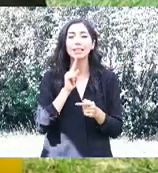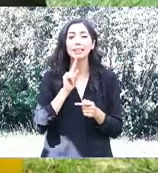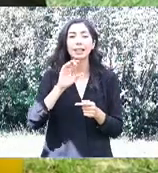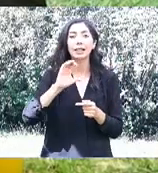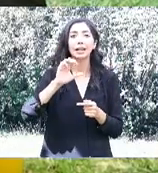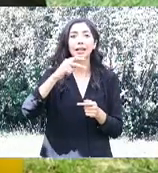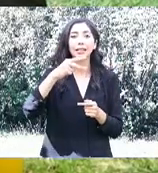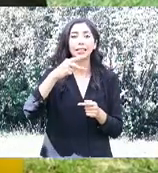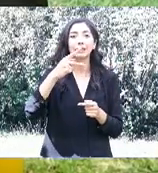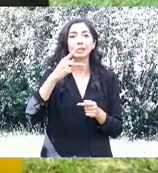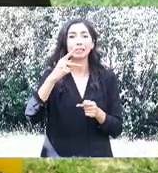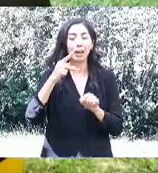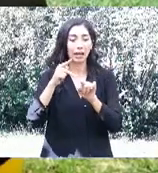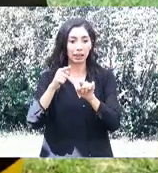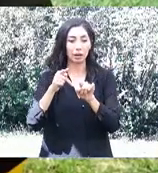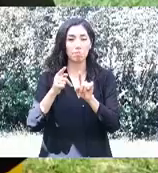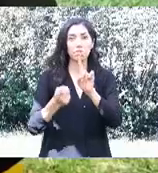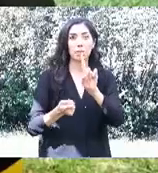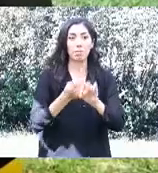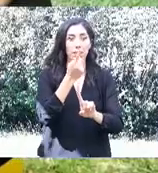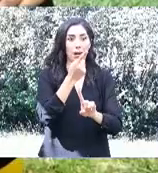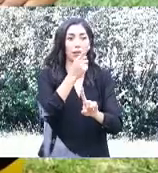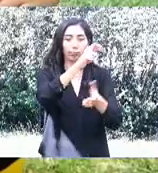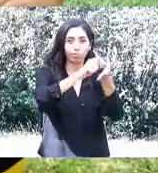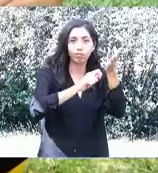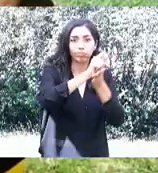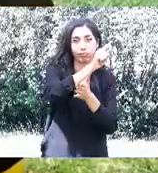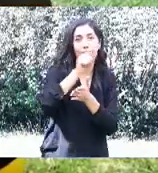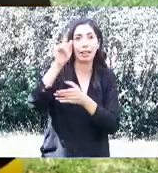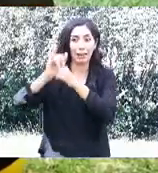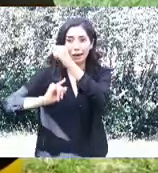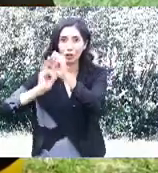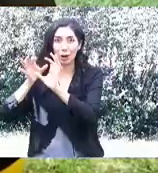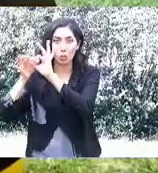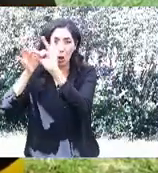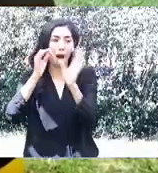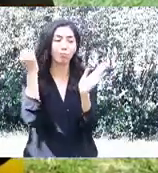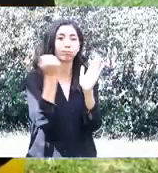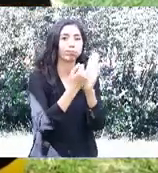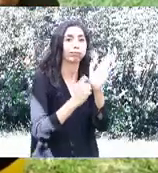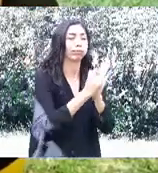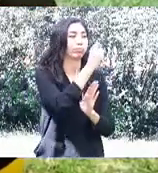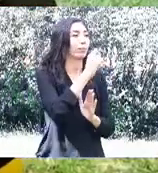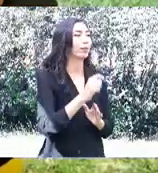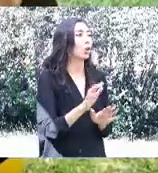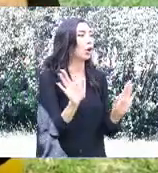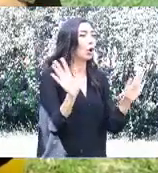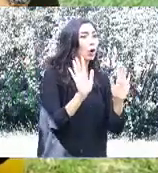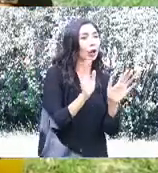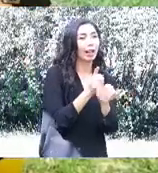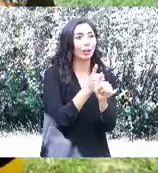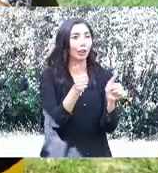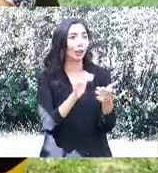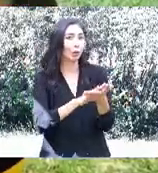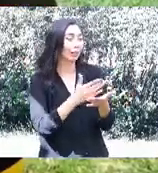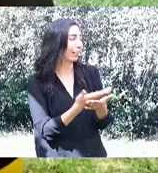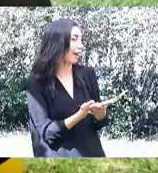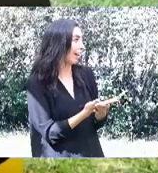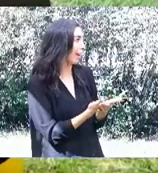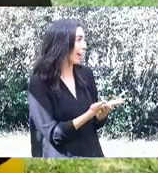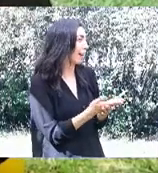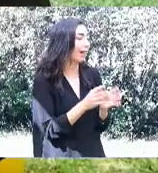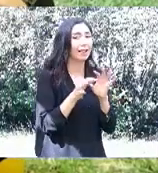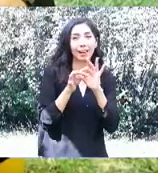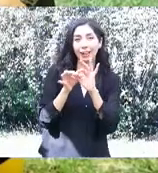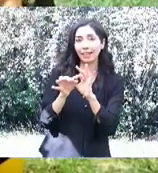acreditarse por la International fact checking Network Hola Fabián bienvenido Qué tal Hola a todos Cómo están Eh bueno